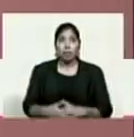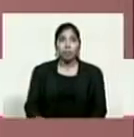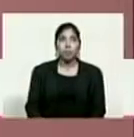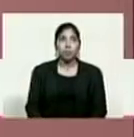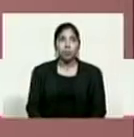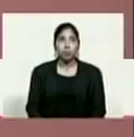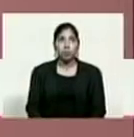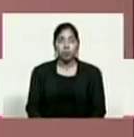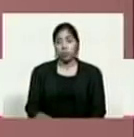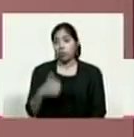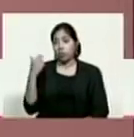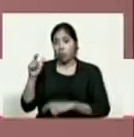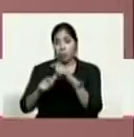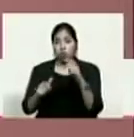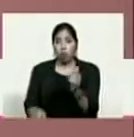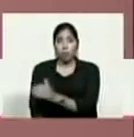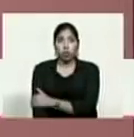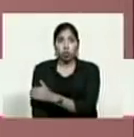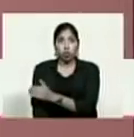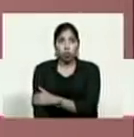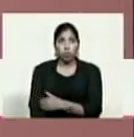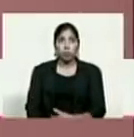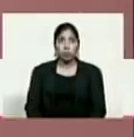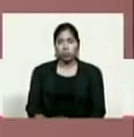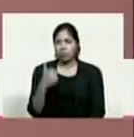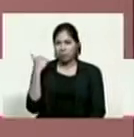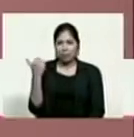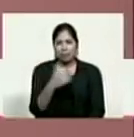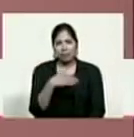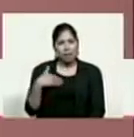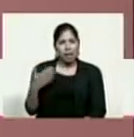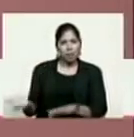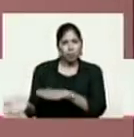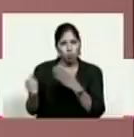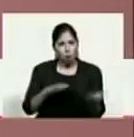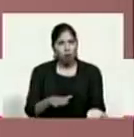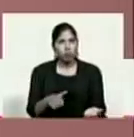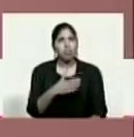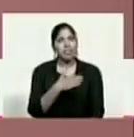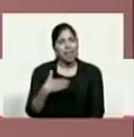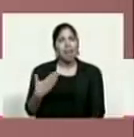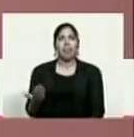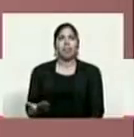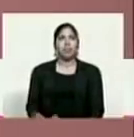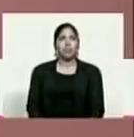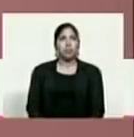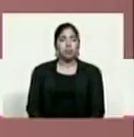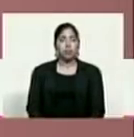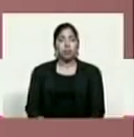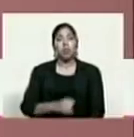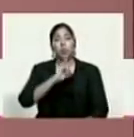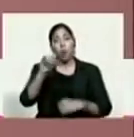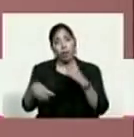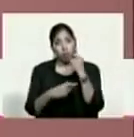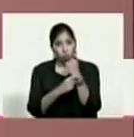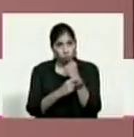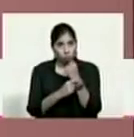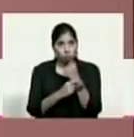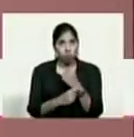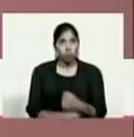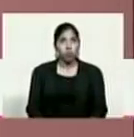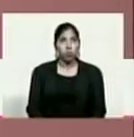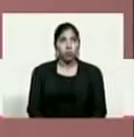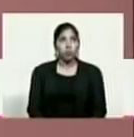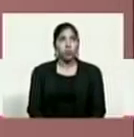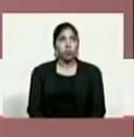oscuridad, estos buscadores de muertos, estos zamuros. Juan Guaidó, por